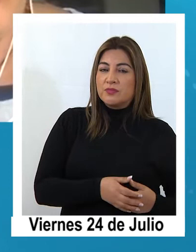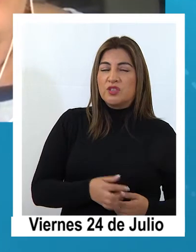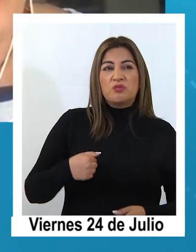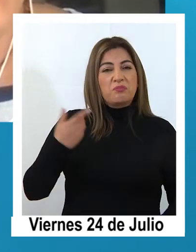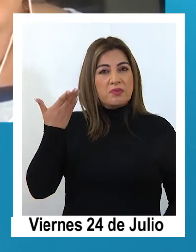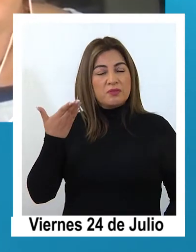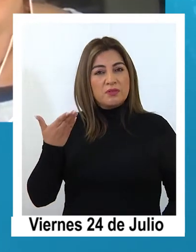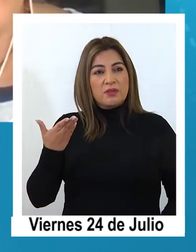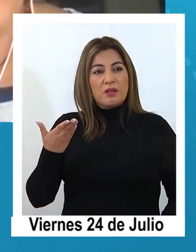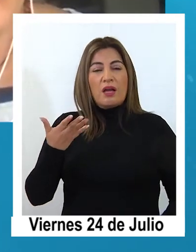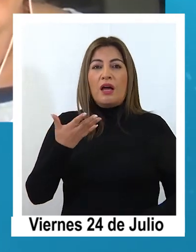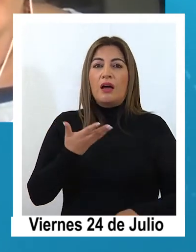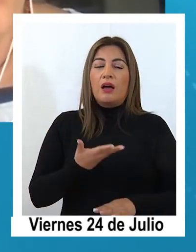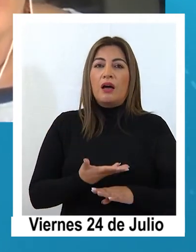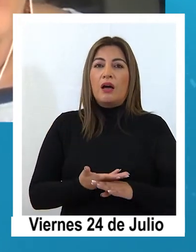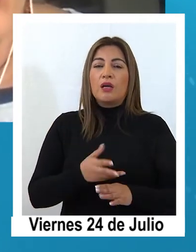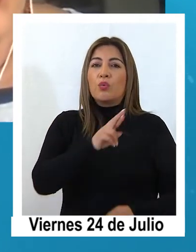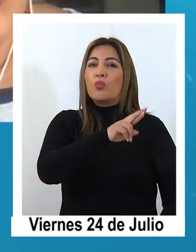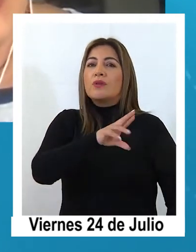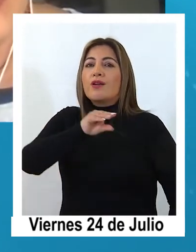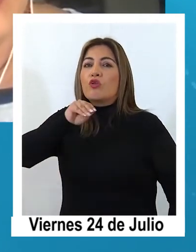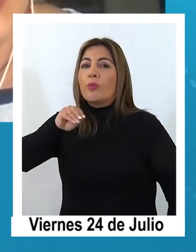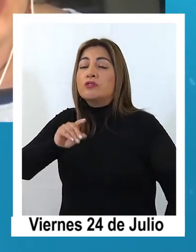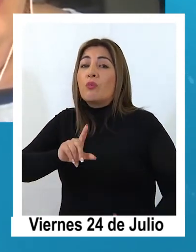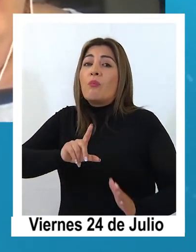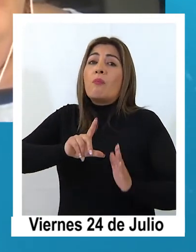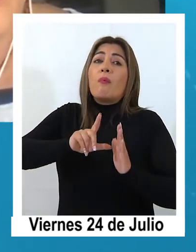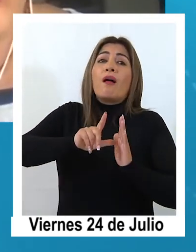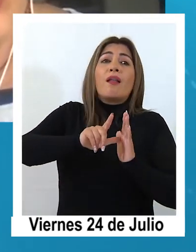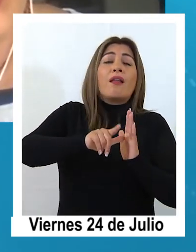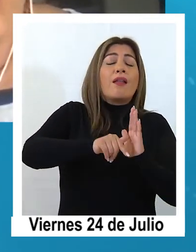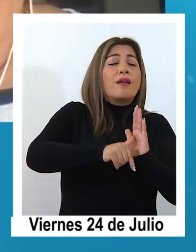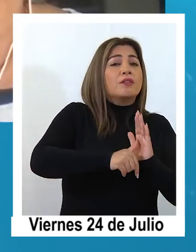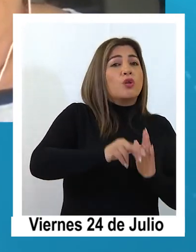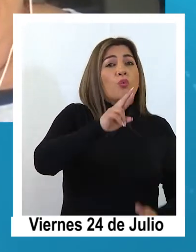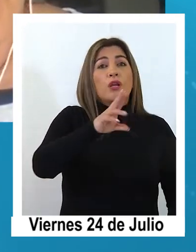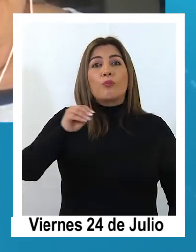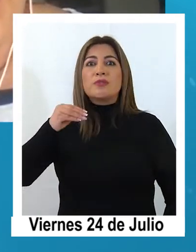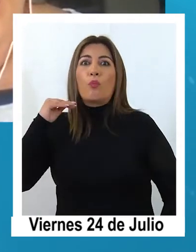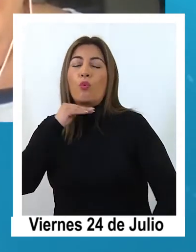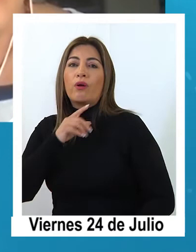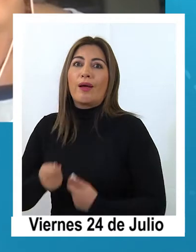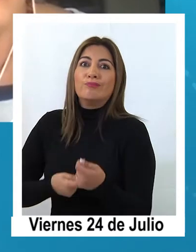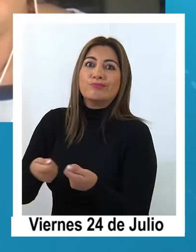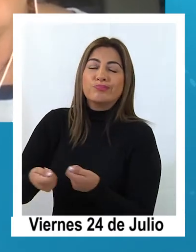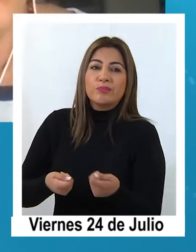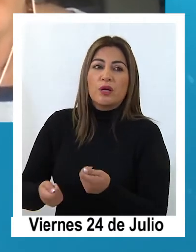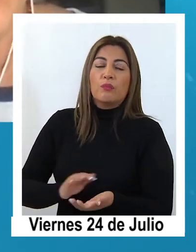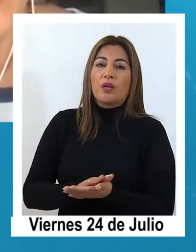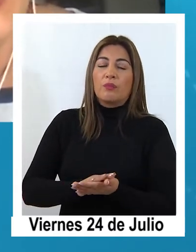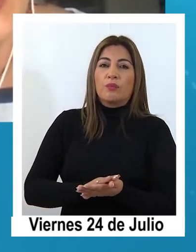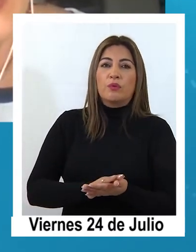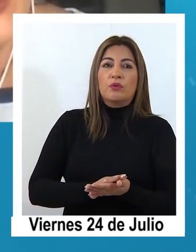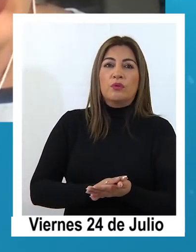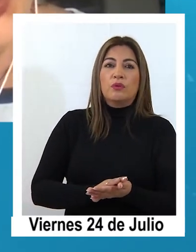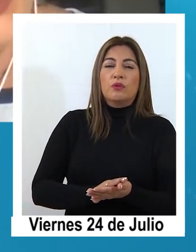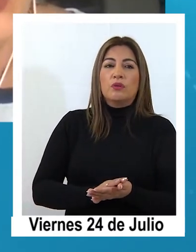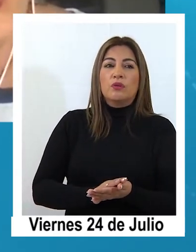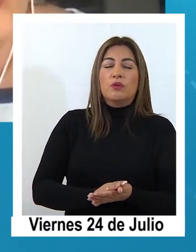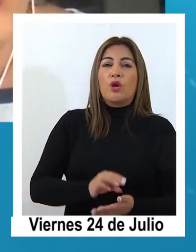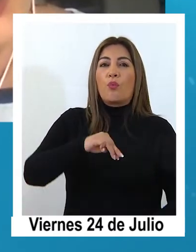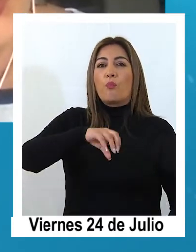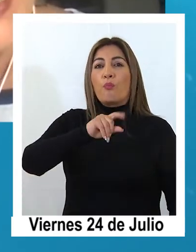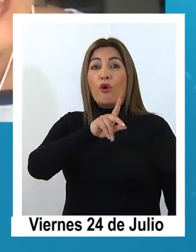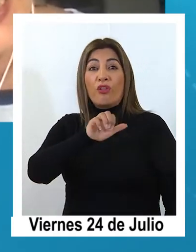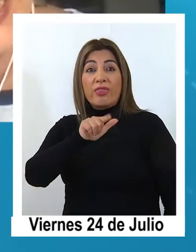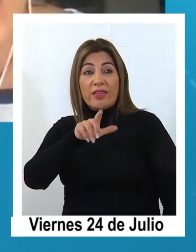Quiero decir, si va a haber una recuperación lenta o va a ser una recuperación rápida. Si el modelo va a ser en V